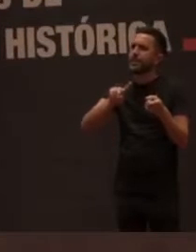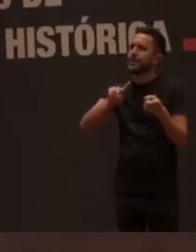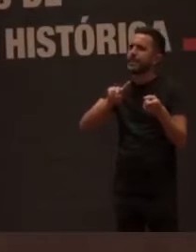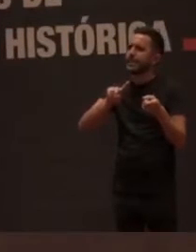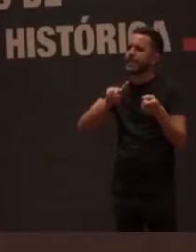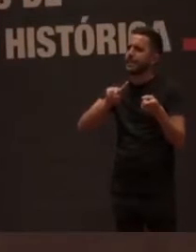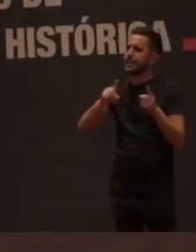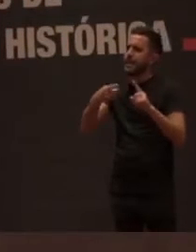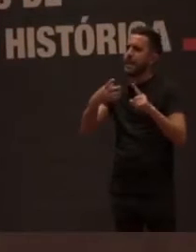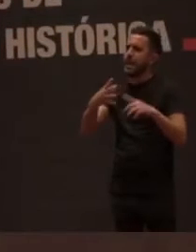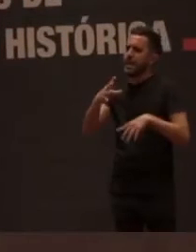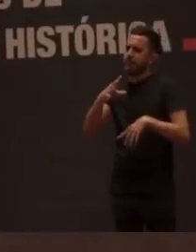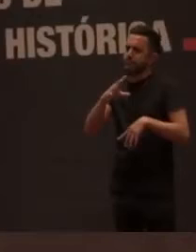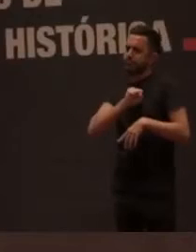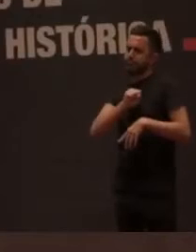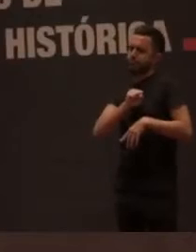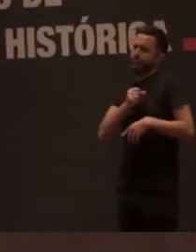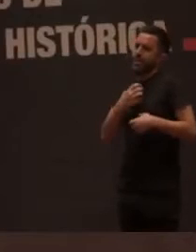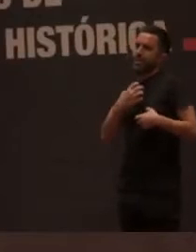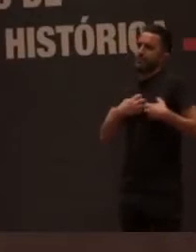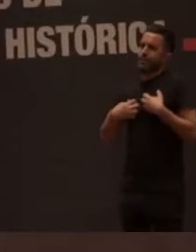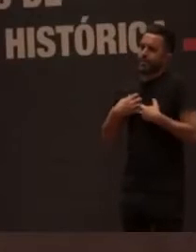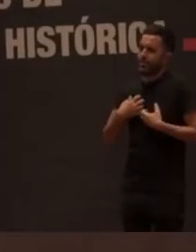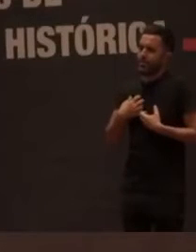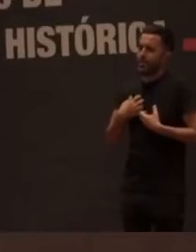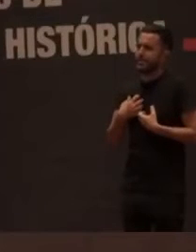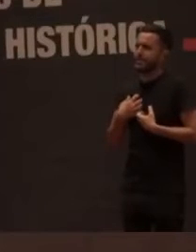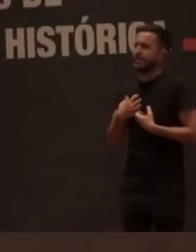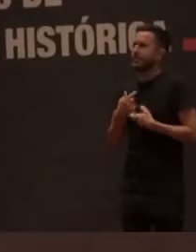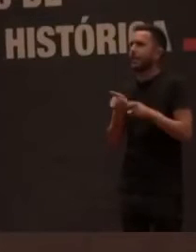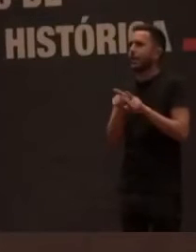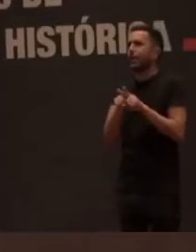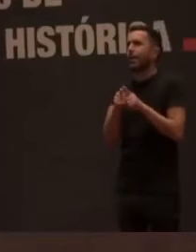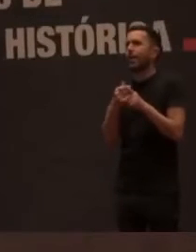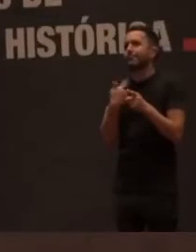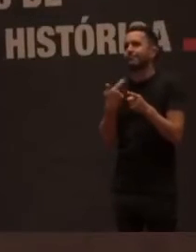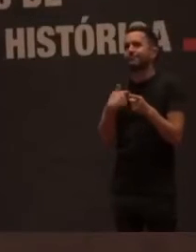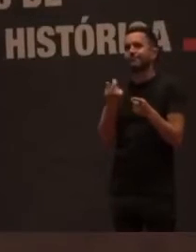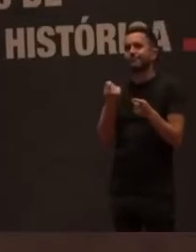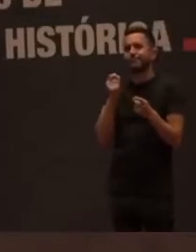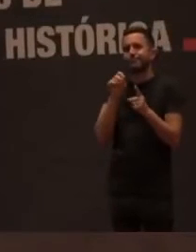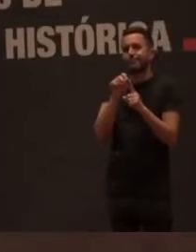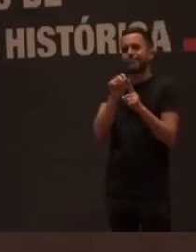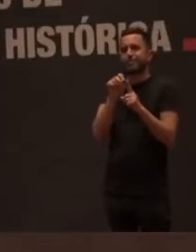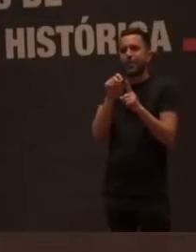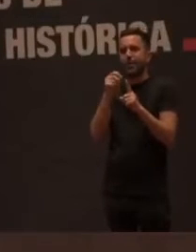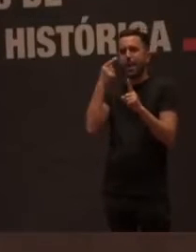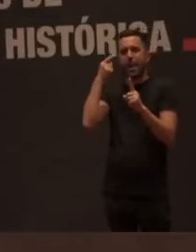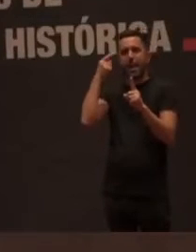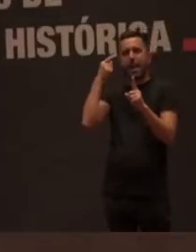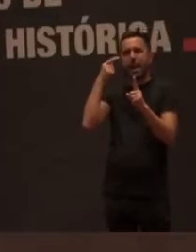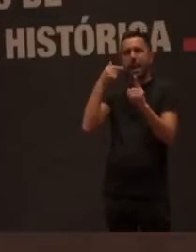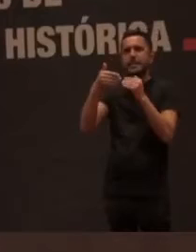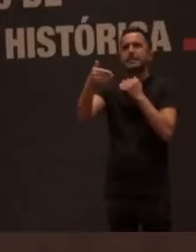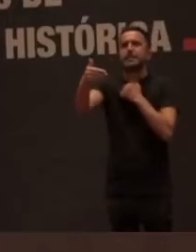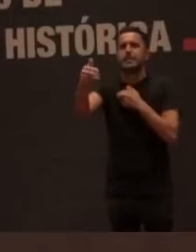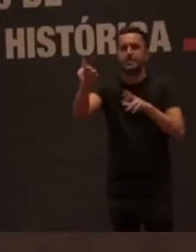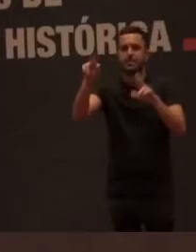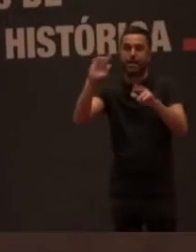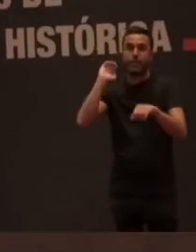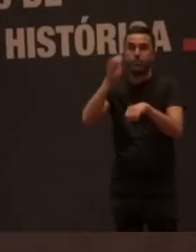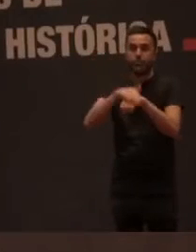de frustraciones, de expectativas no cumplidas, y que la única posibilidad es